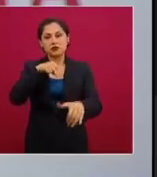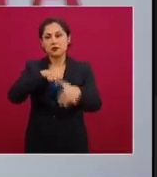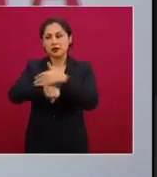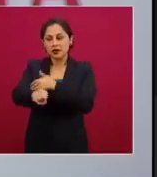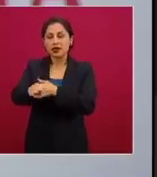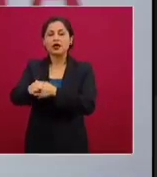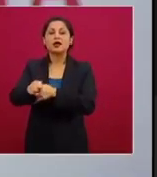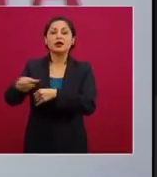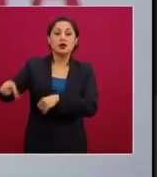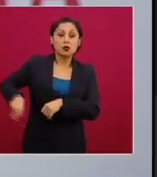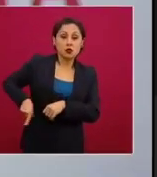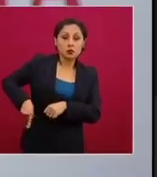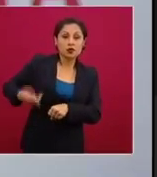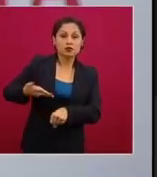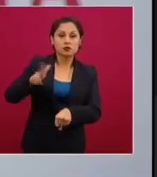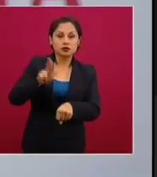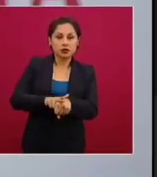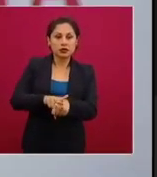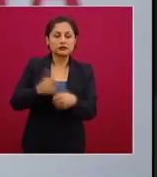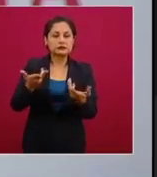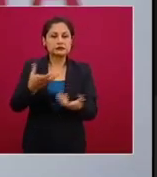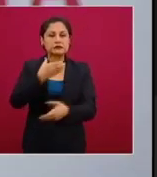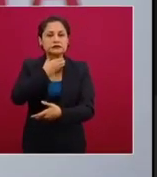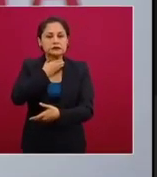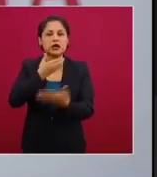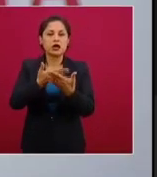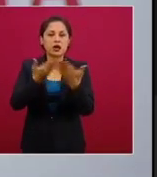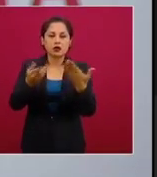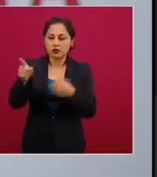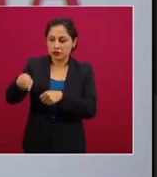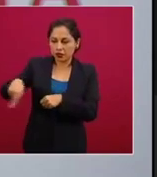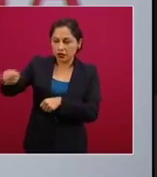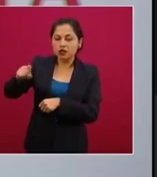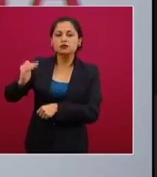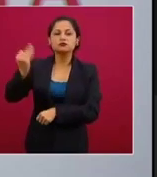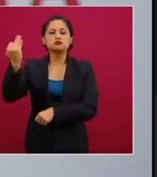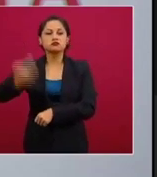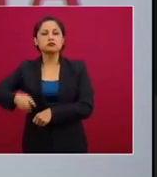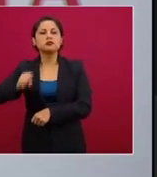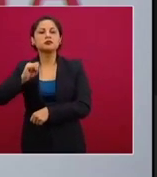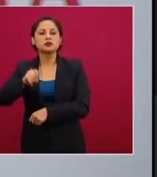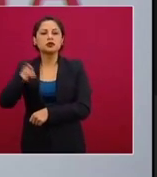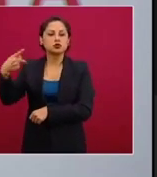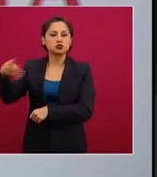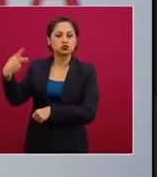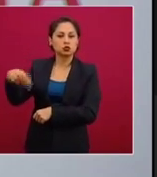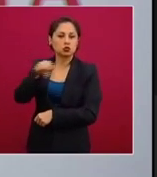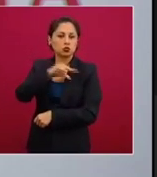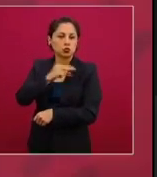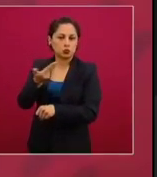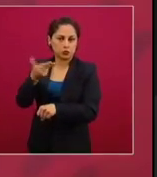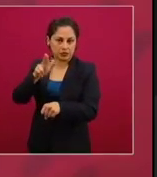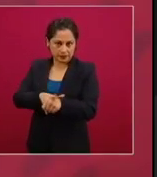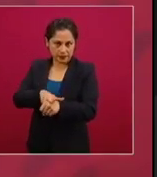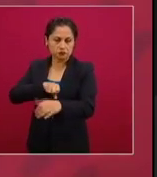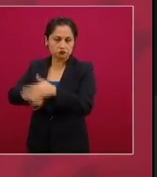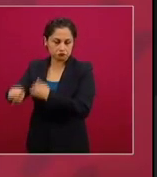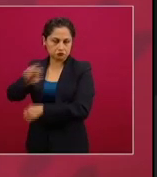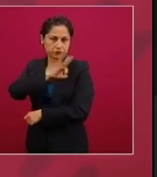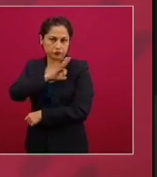los hospitales privados sin costo para el beneficiario. Eso está genial. ¿Cómo se va a operar eso? ¿Quiénes participan?